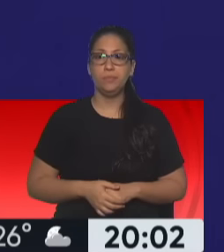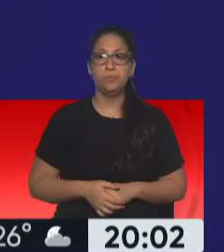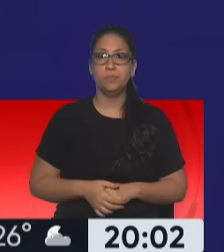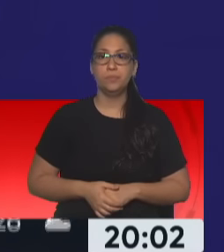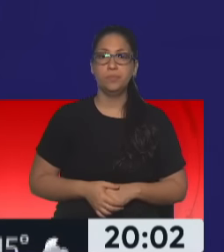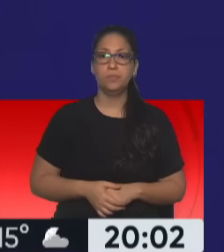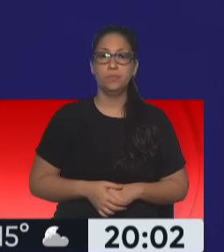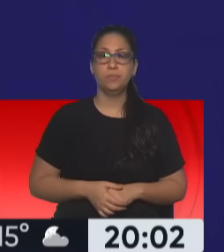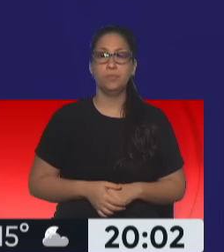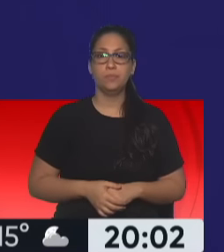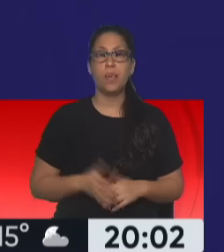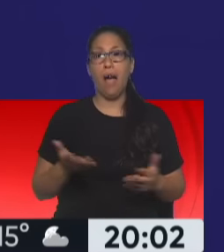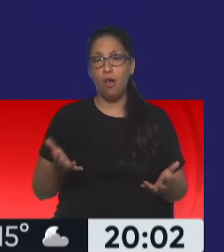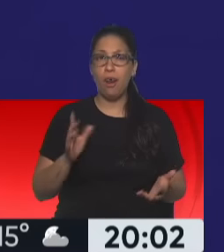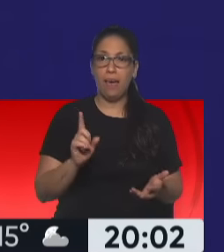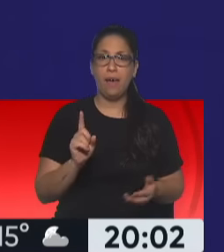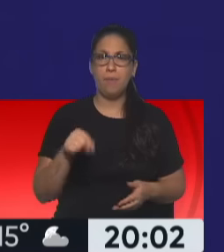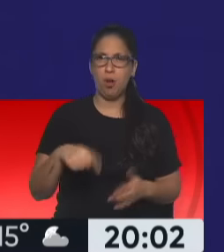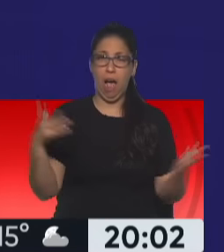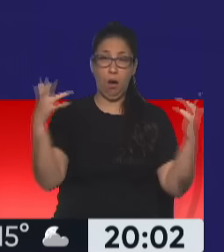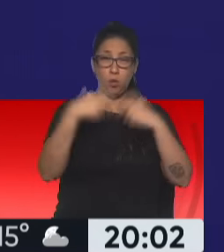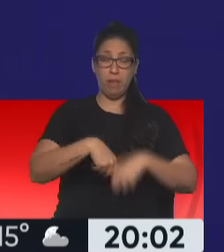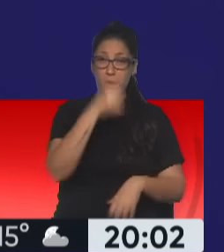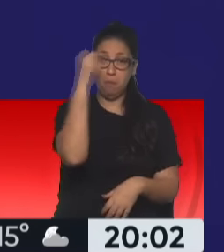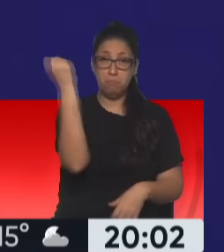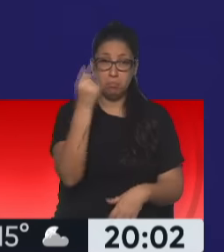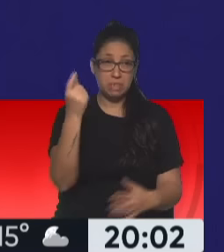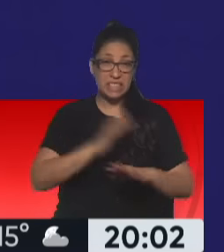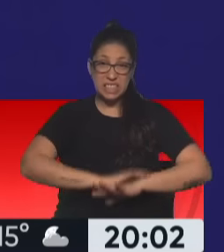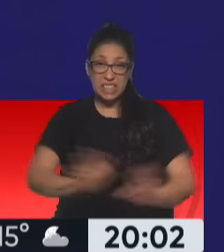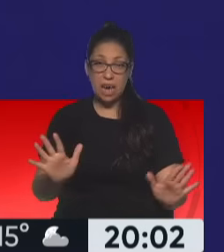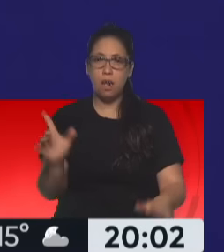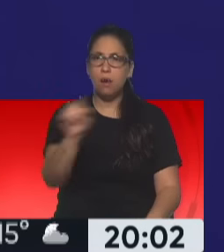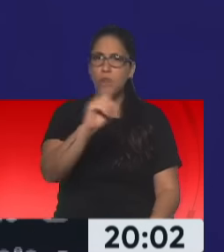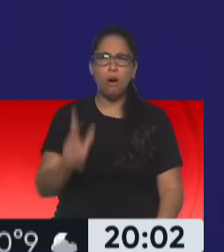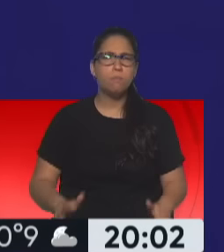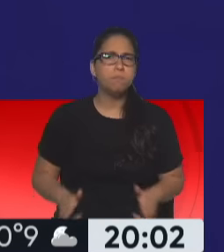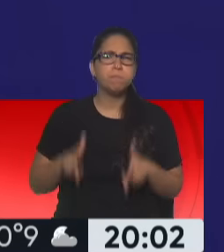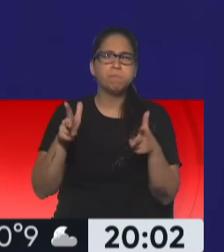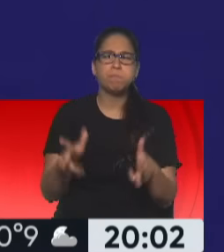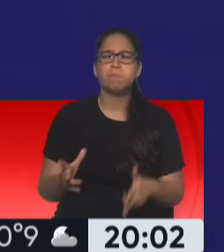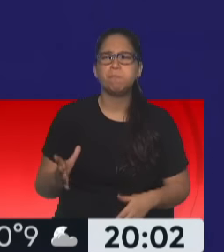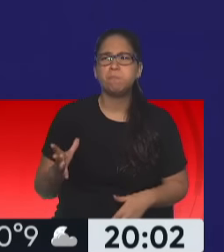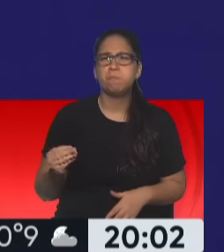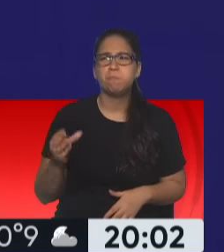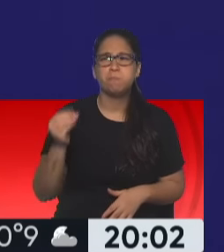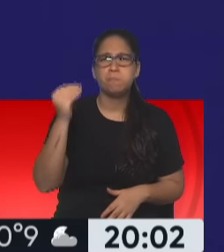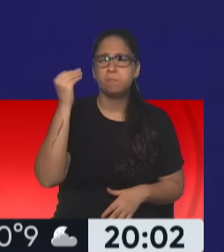Ahora, Ahora, ¿esto es instantáneo? No, lo hemos dicho hasta el cansancio.